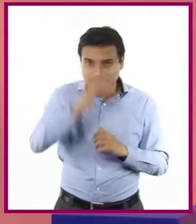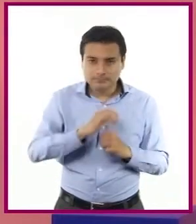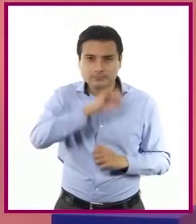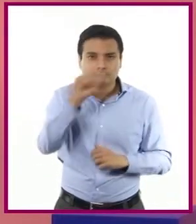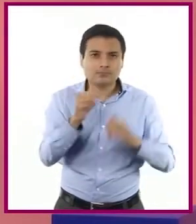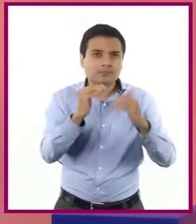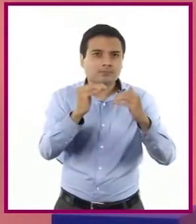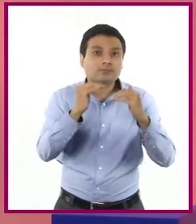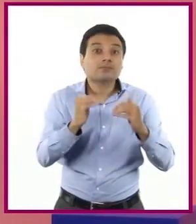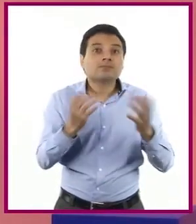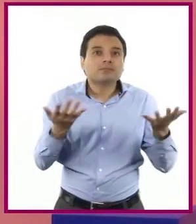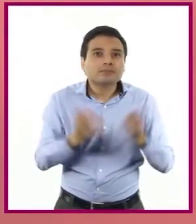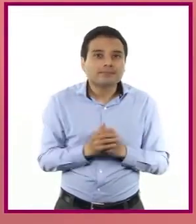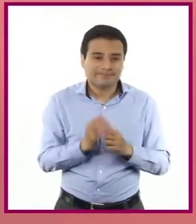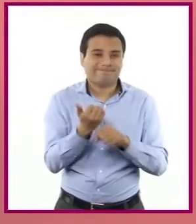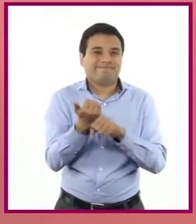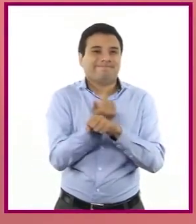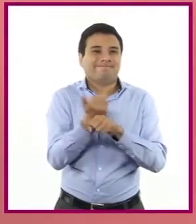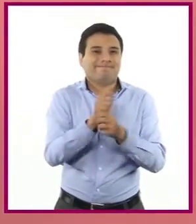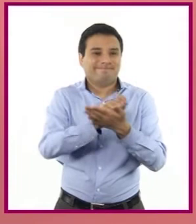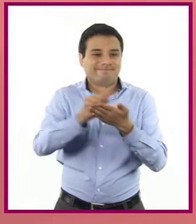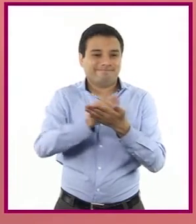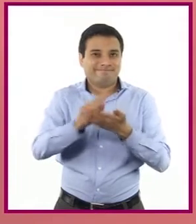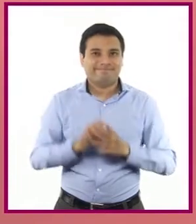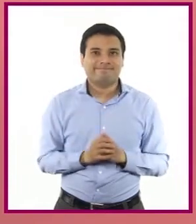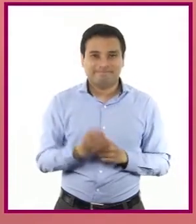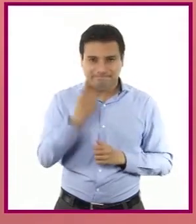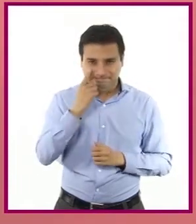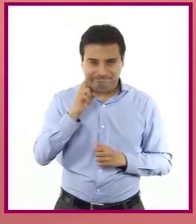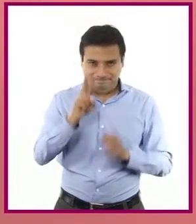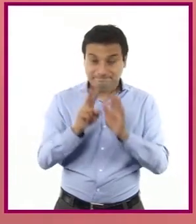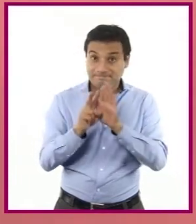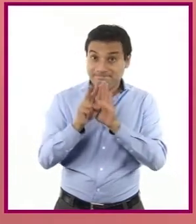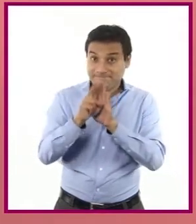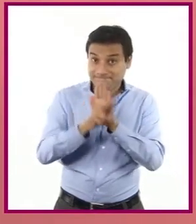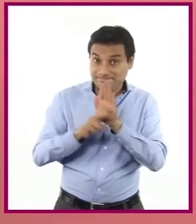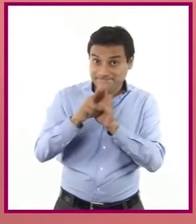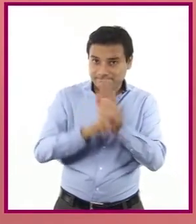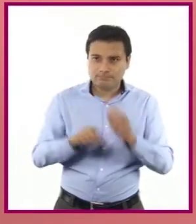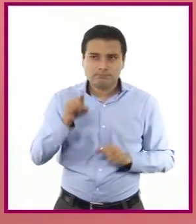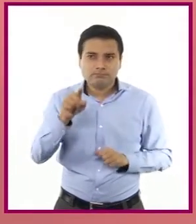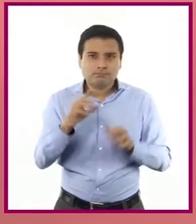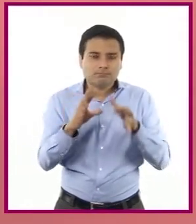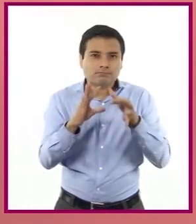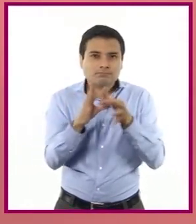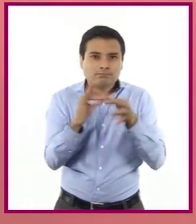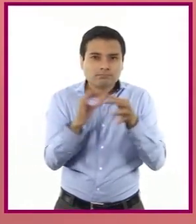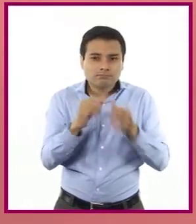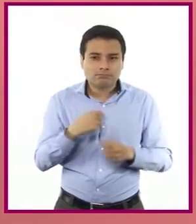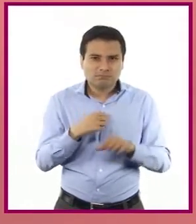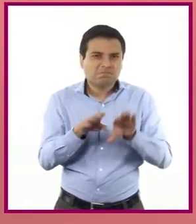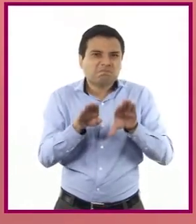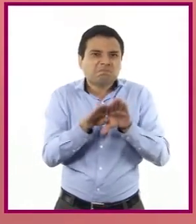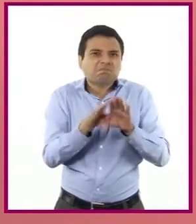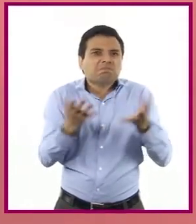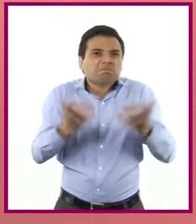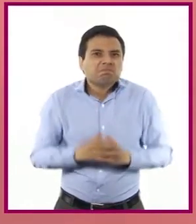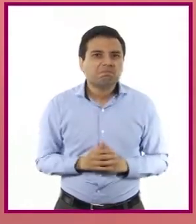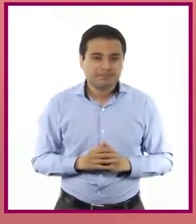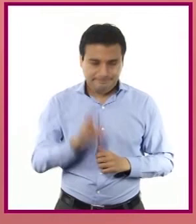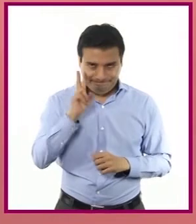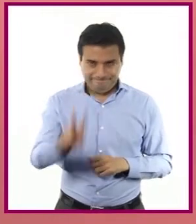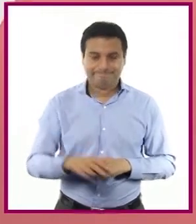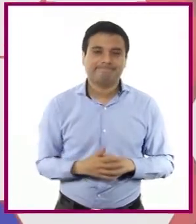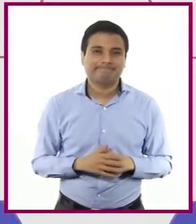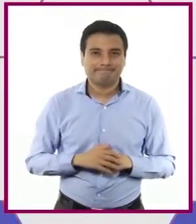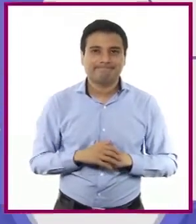que es el subrayado. Vamos a ver el siguiente video en el que se habla sobre la forma de llevar a cabo este